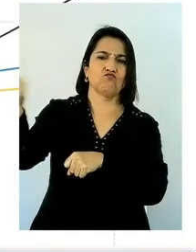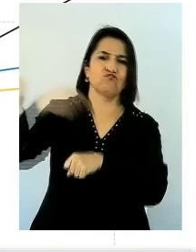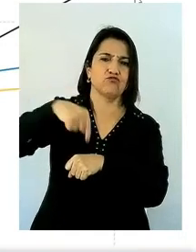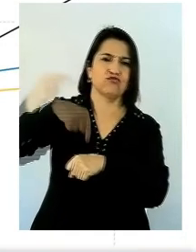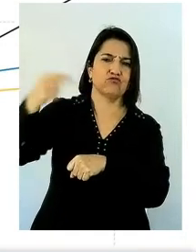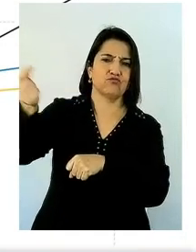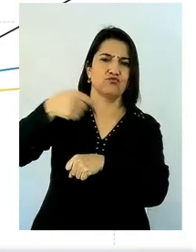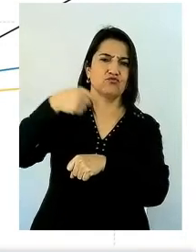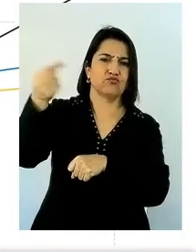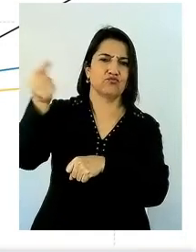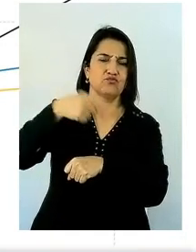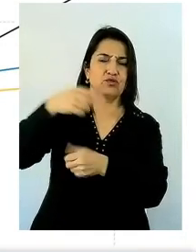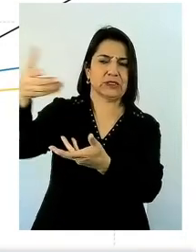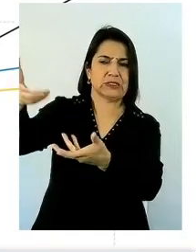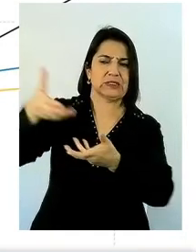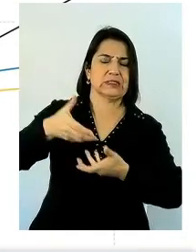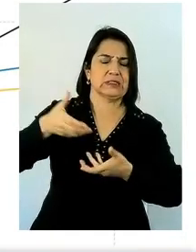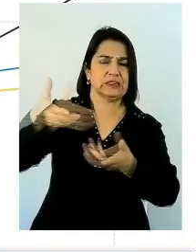desacople